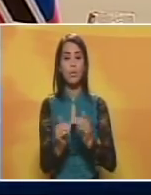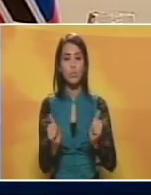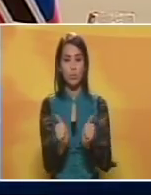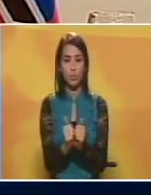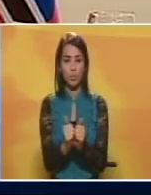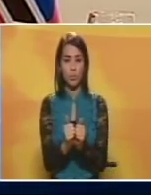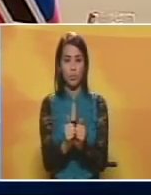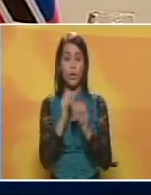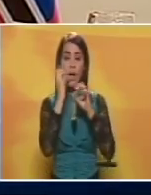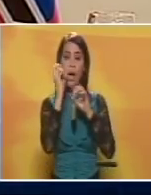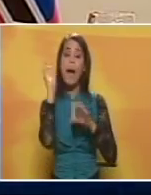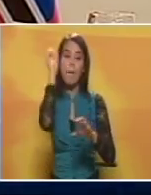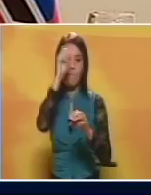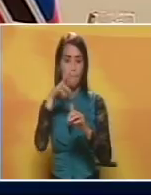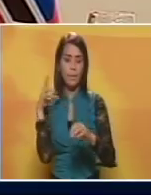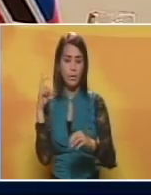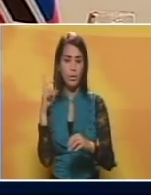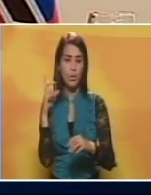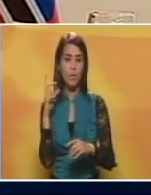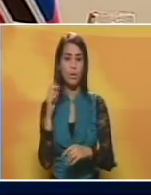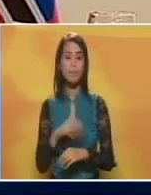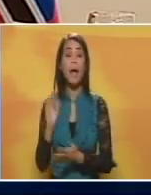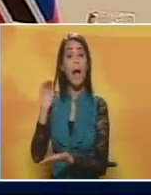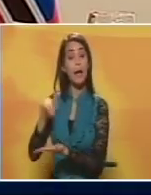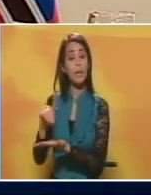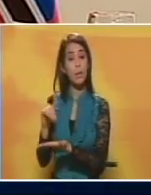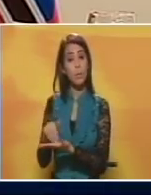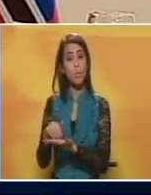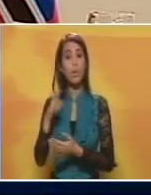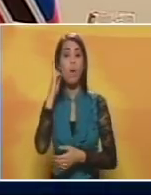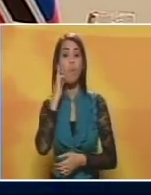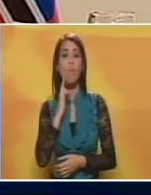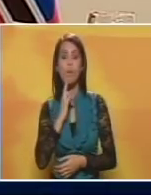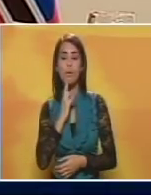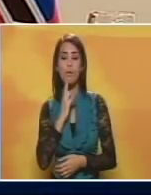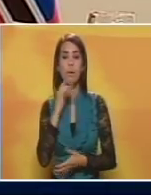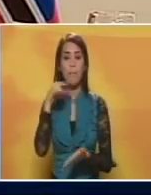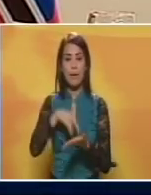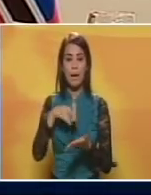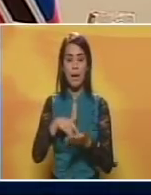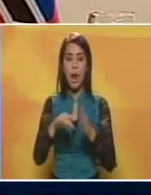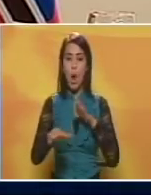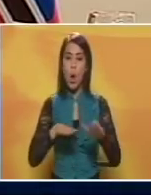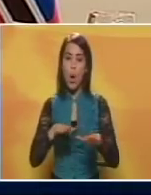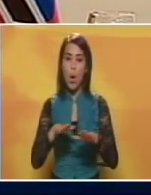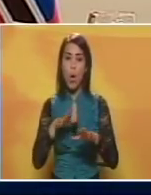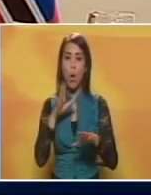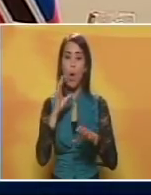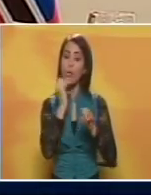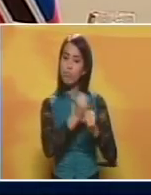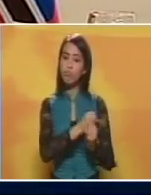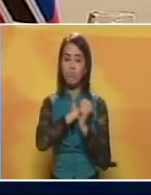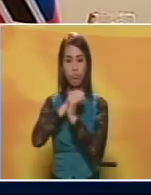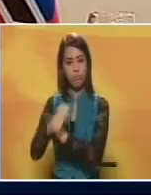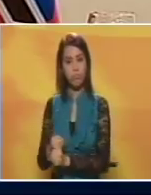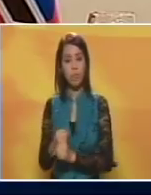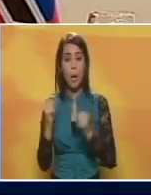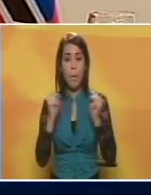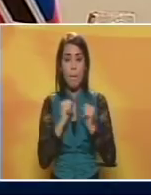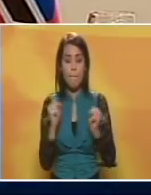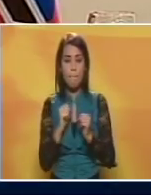Anzoátegui, Amazonas, Aragua, Bolívar, Carabobo, Cojedes, del Tamacuro,